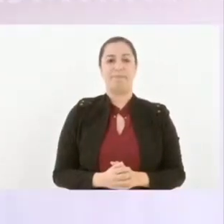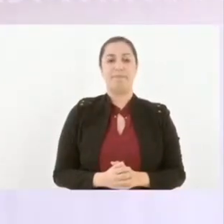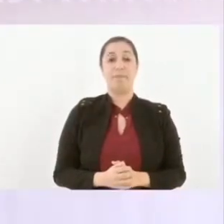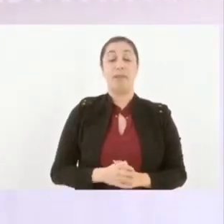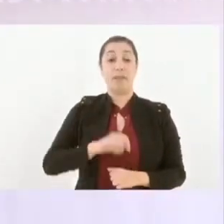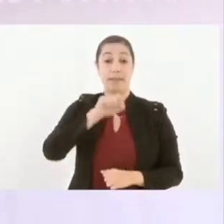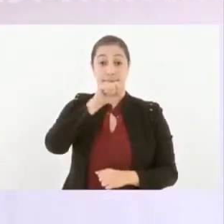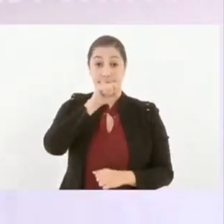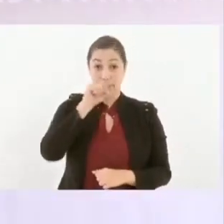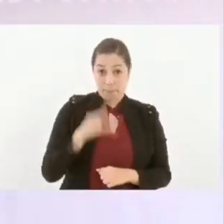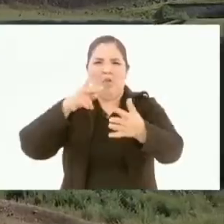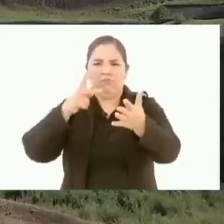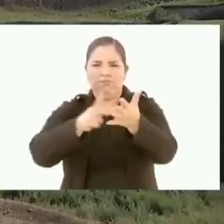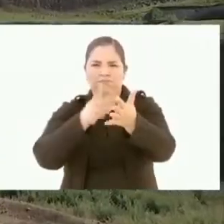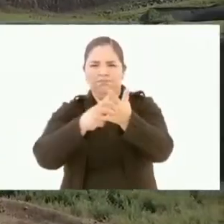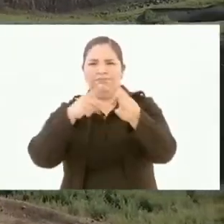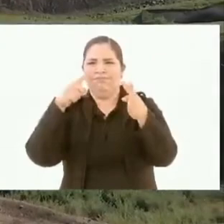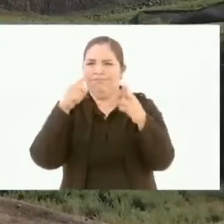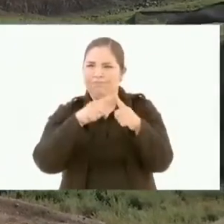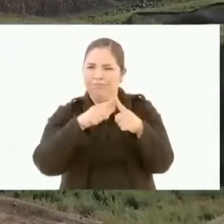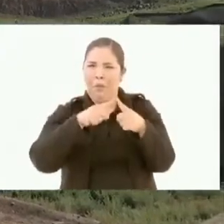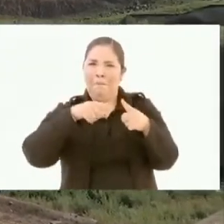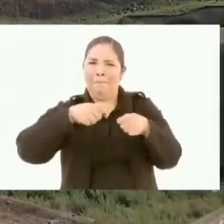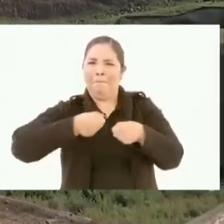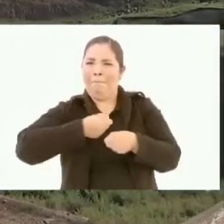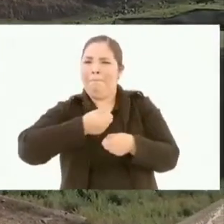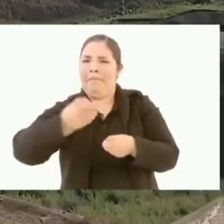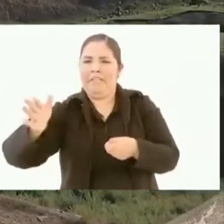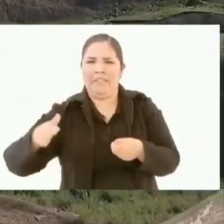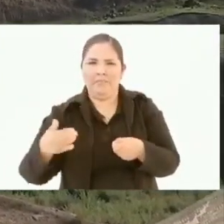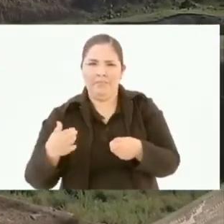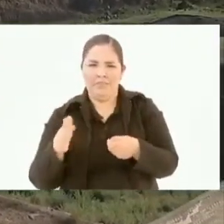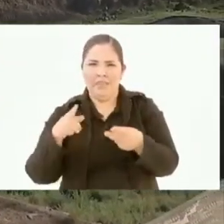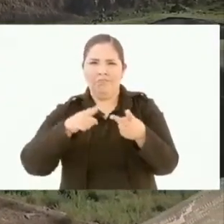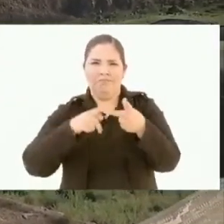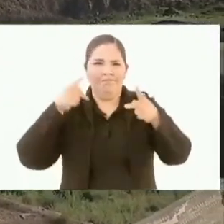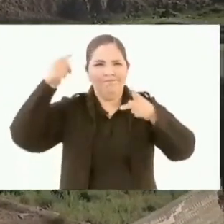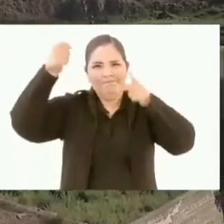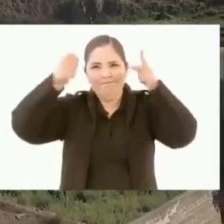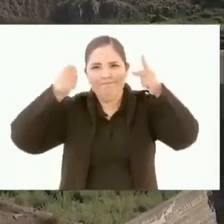Y nos va a quedar también